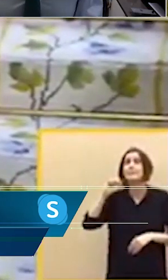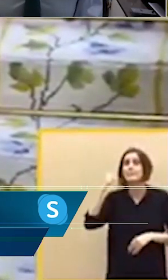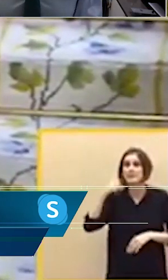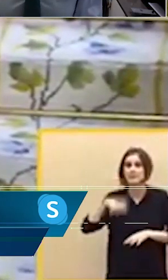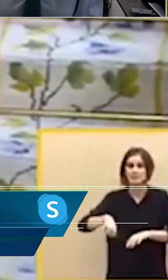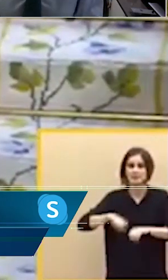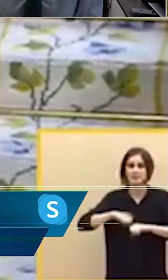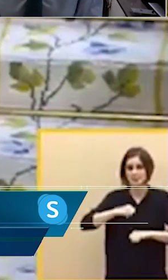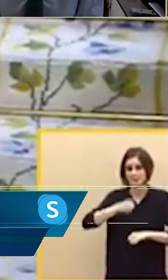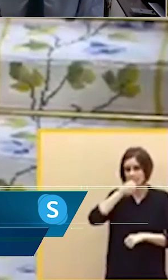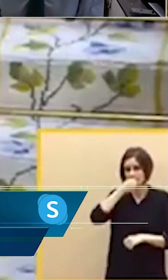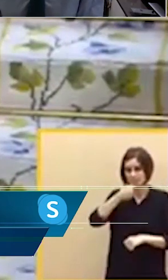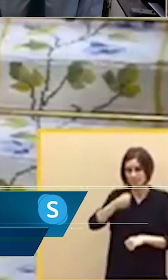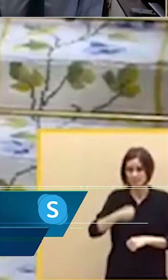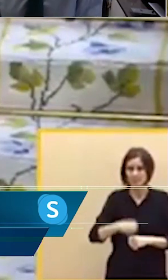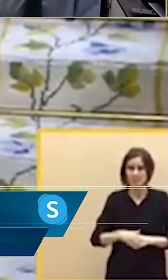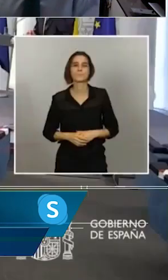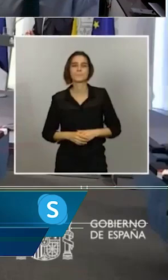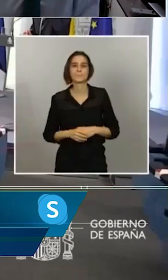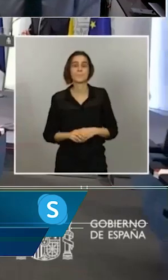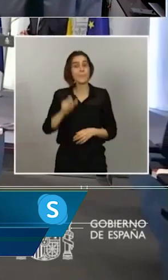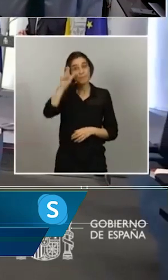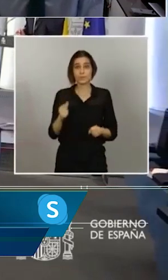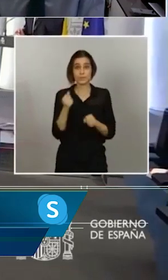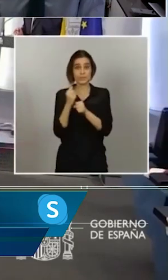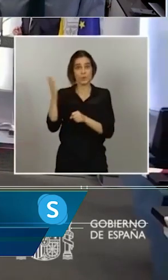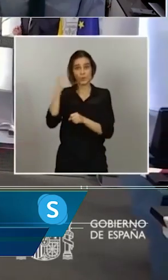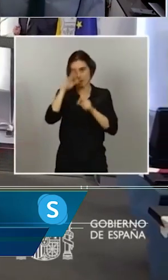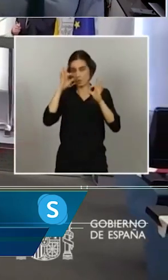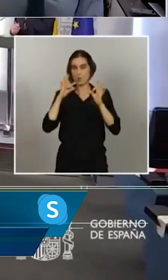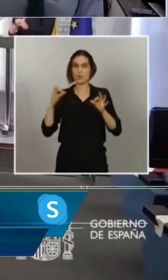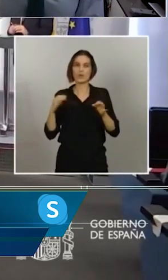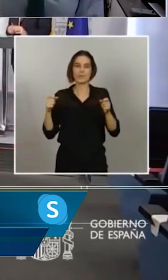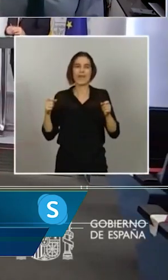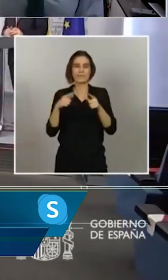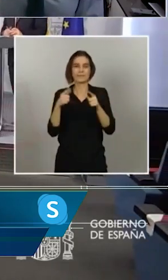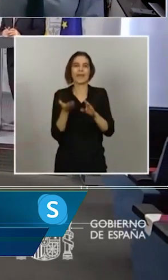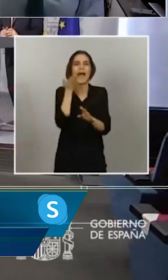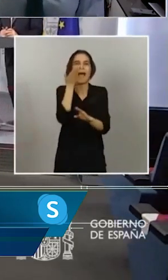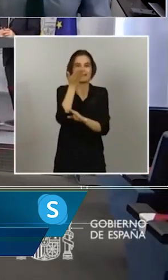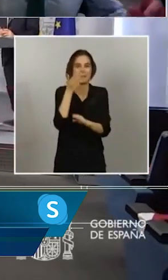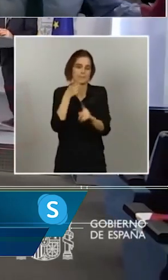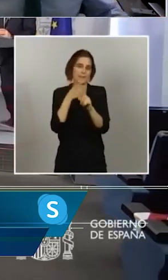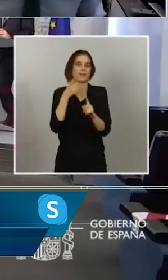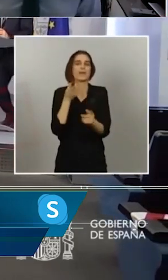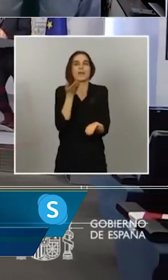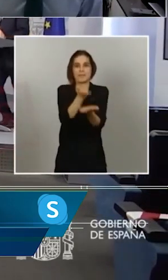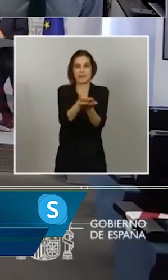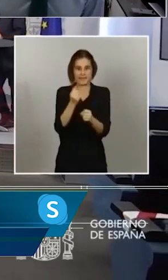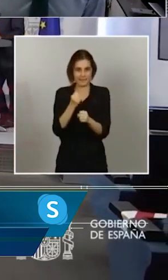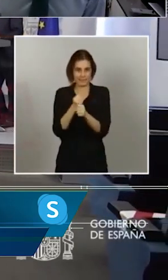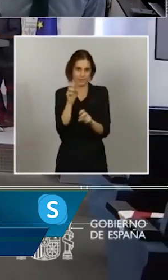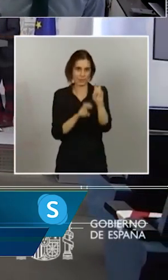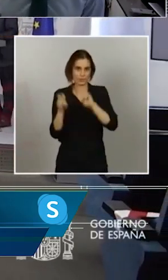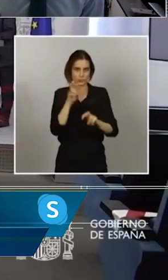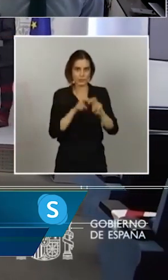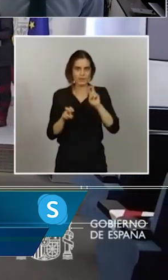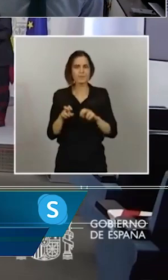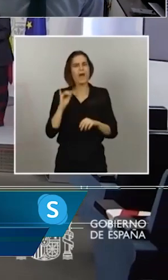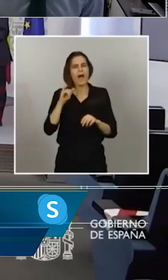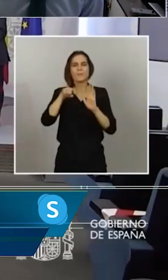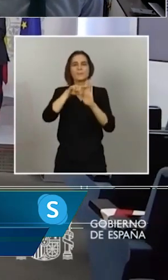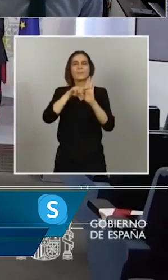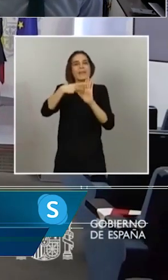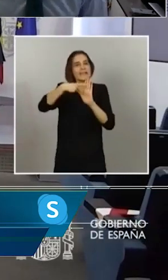ocasión y yo lo que siento mucha pena es de haber de haber acertado lo peor de toda esta crisis de la crisis